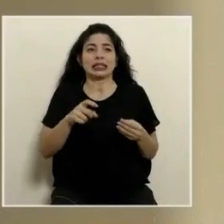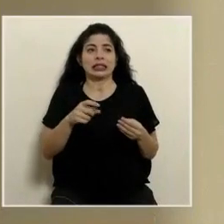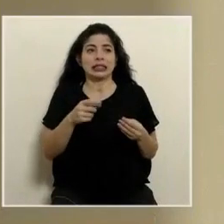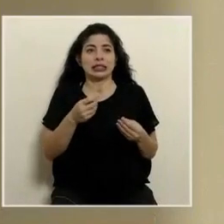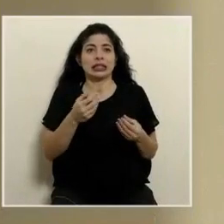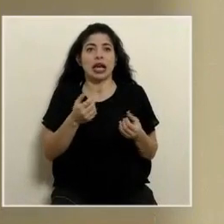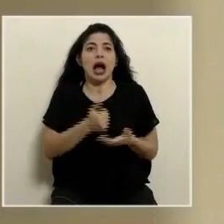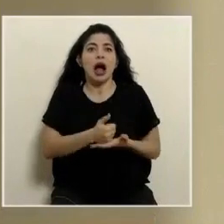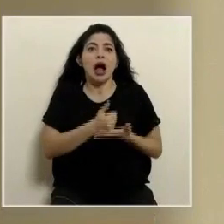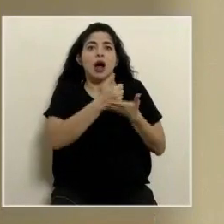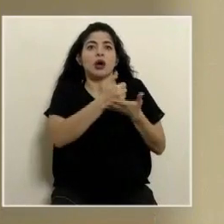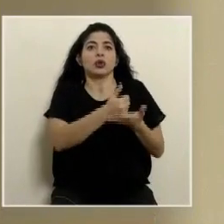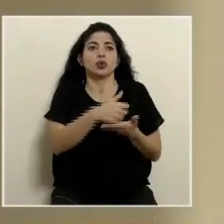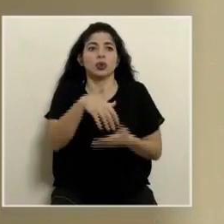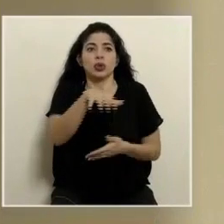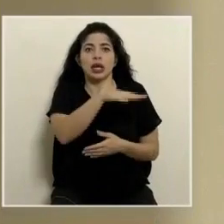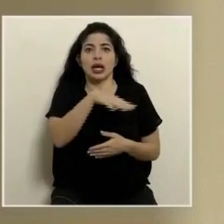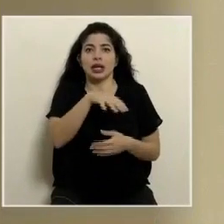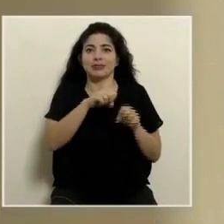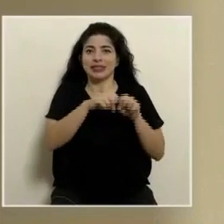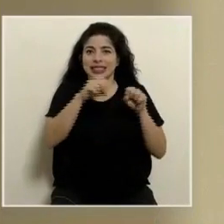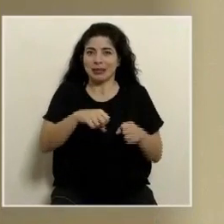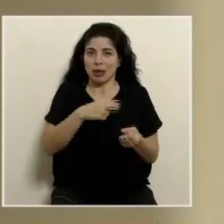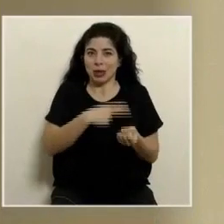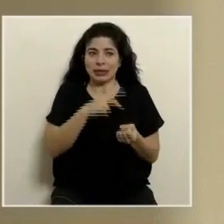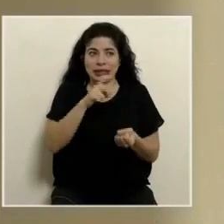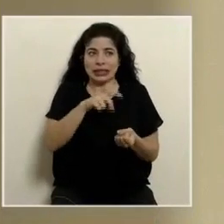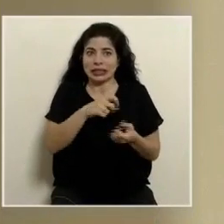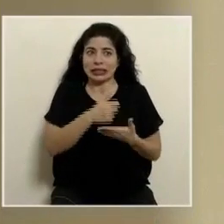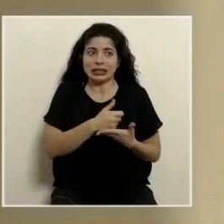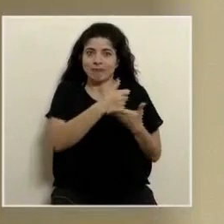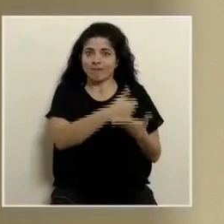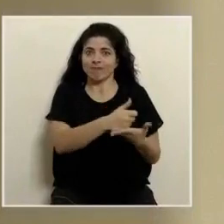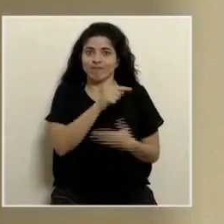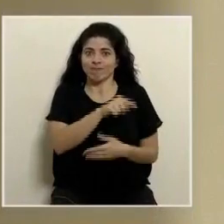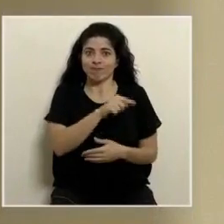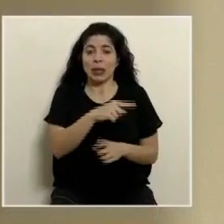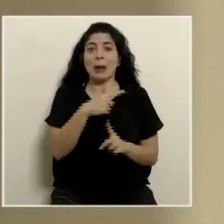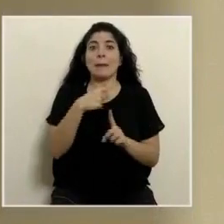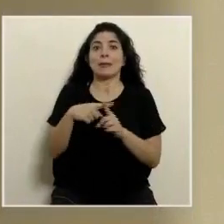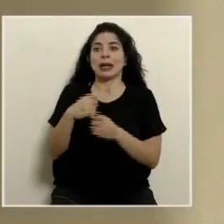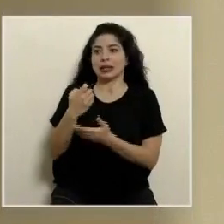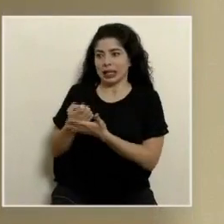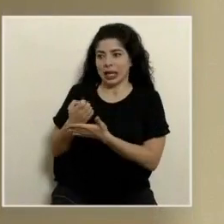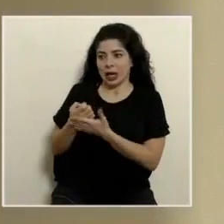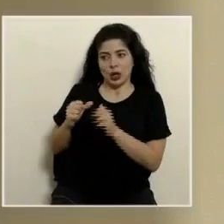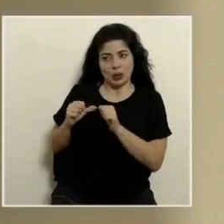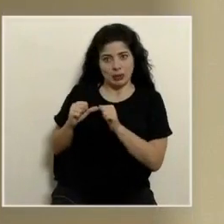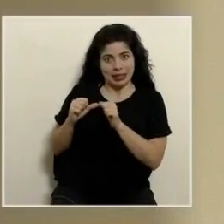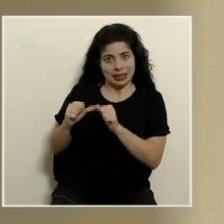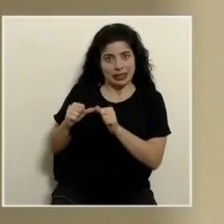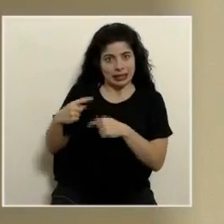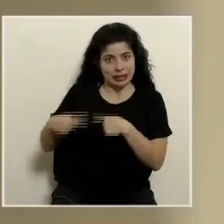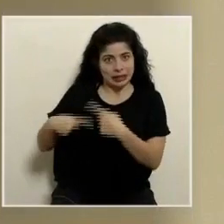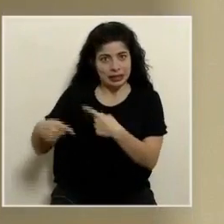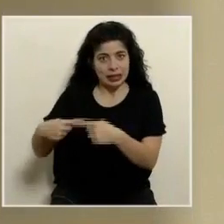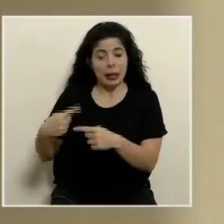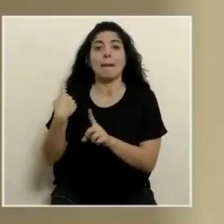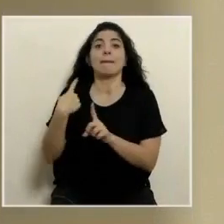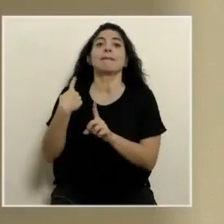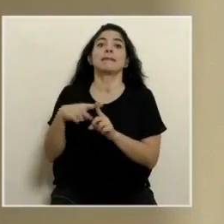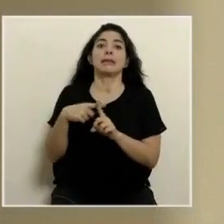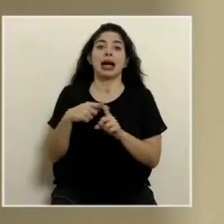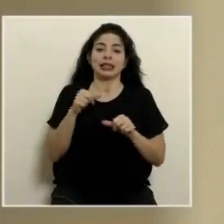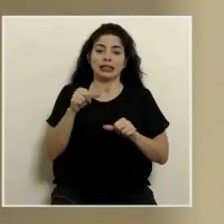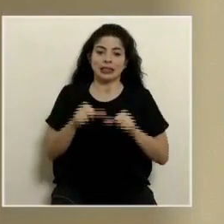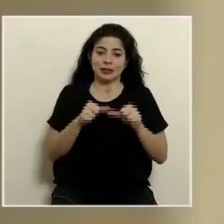a nuestros sistemas hospitalarios, al mismo tiempo que mantenemos a la economía funcionando y continuamos el